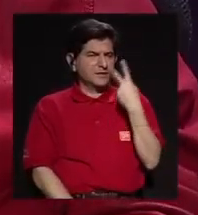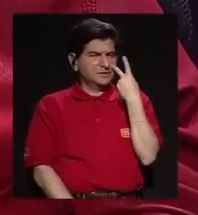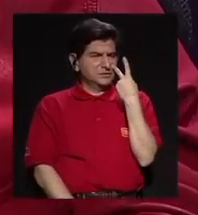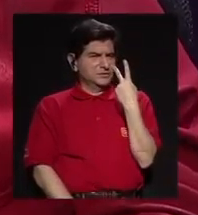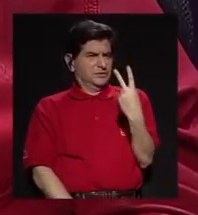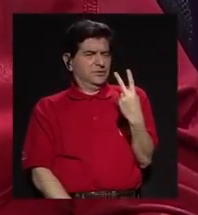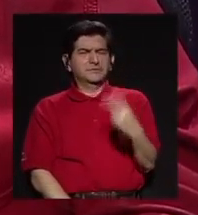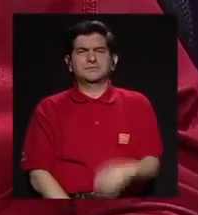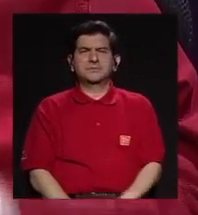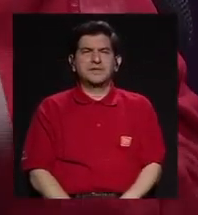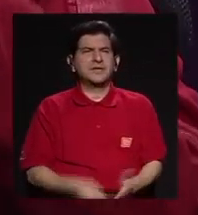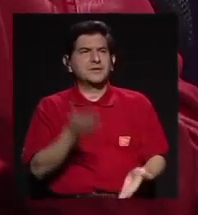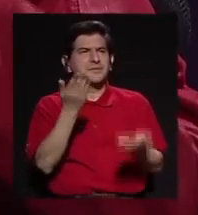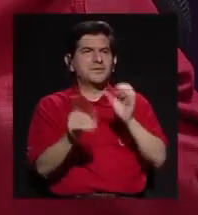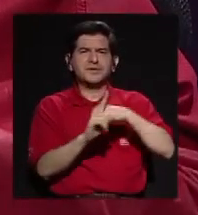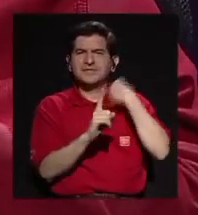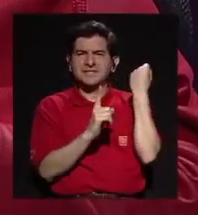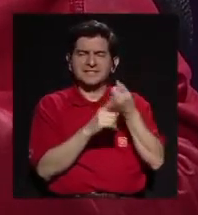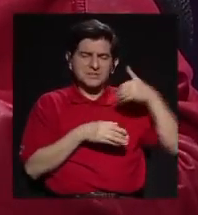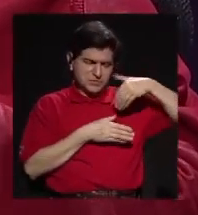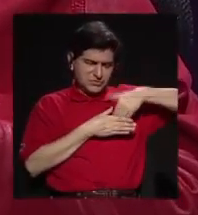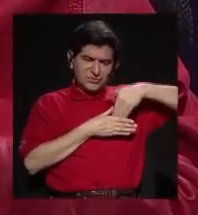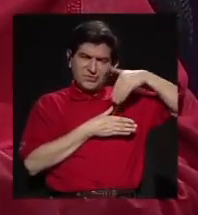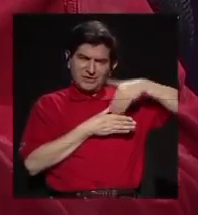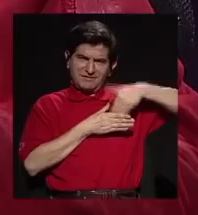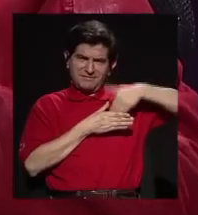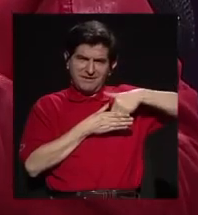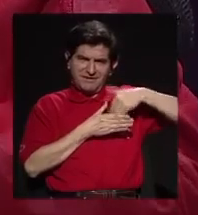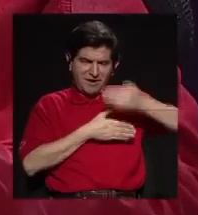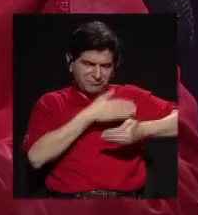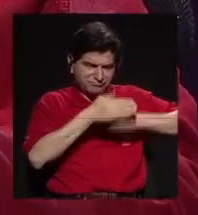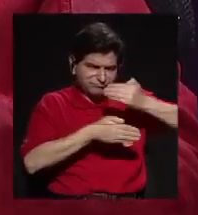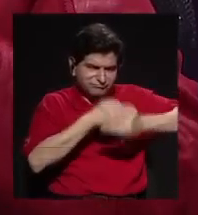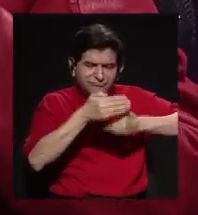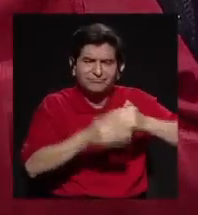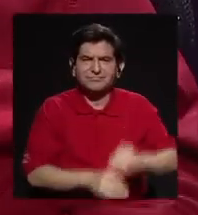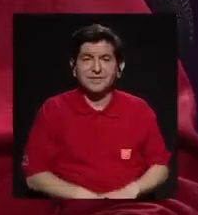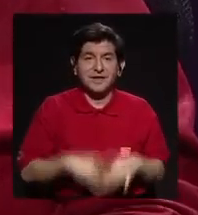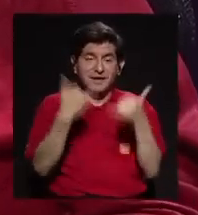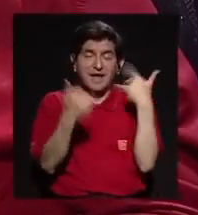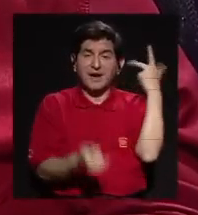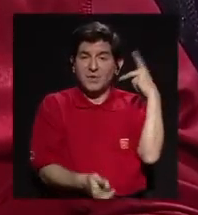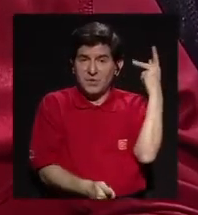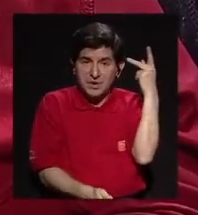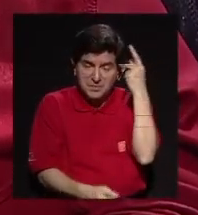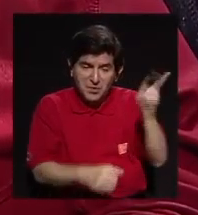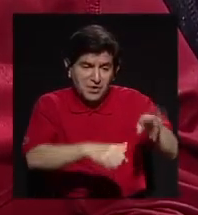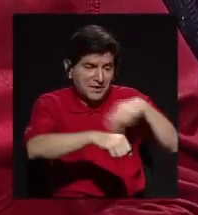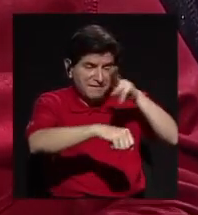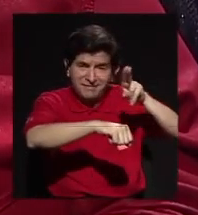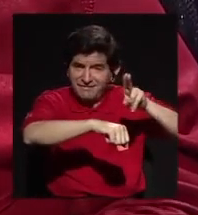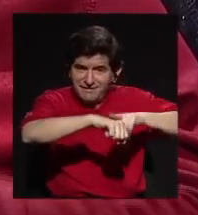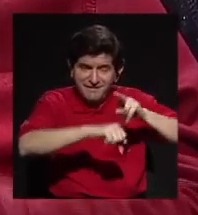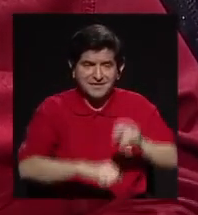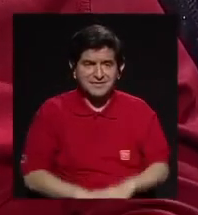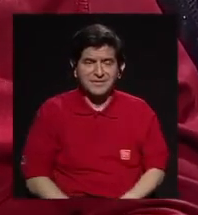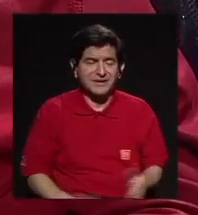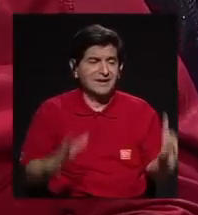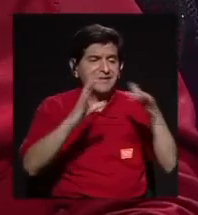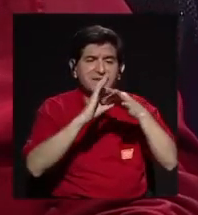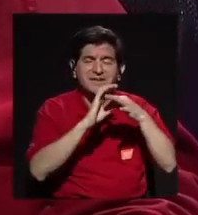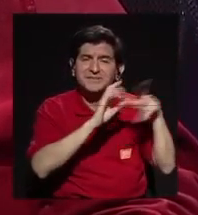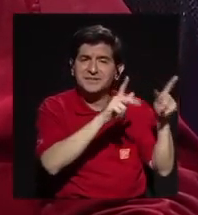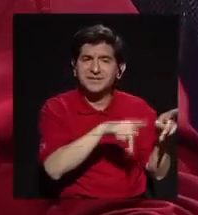como una cuestión también interna que se ha generado, que en este momento la política nacional gira en torno